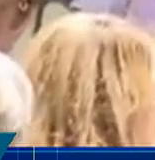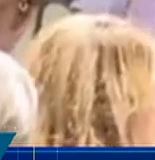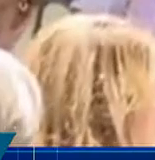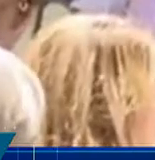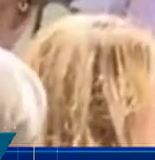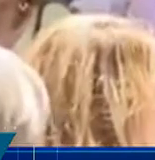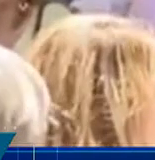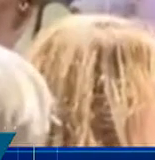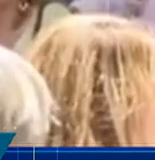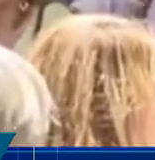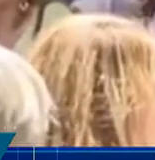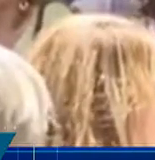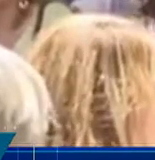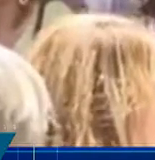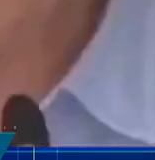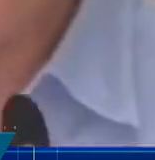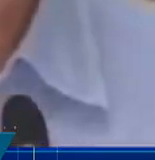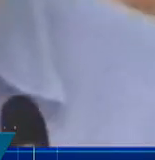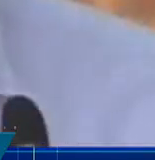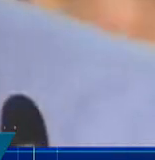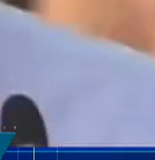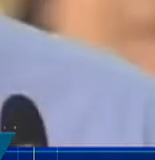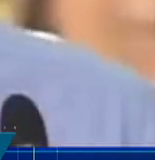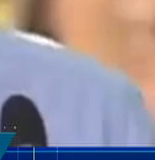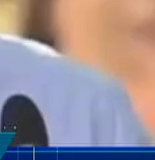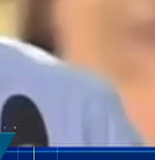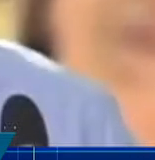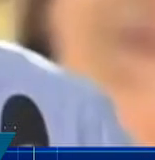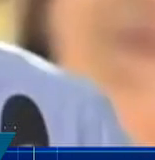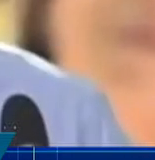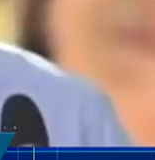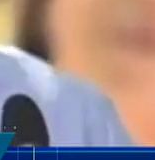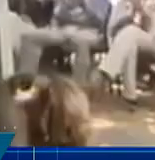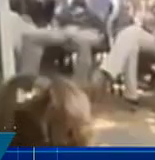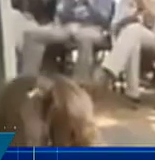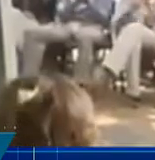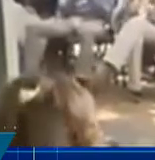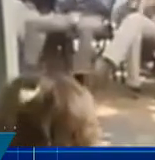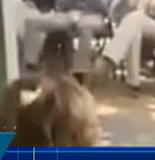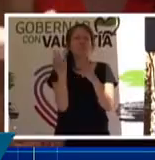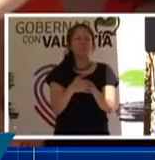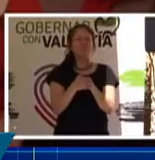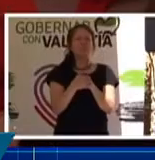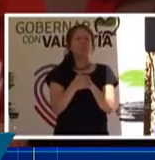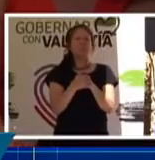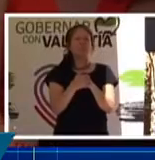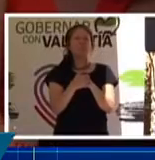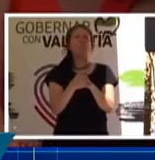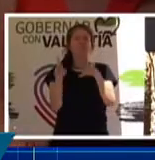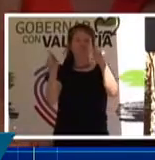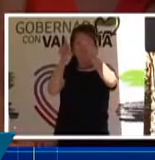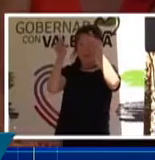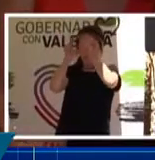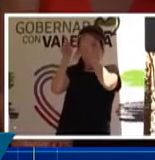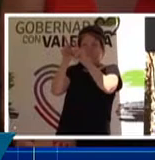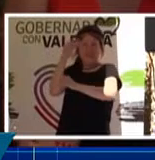ejemplo, todas las medidas que se adoptaron, o buena parte de las medidas que se adoptaron en el ámbito de la economía, con las rebajas